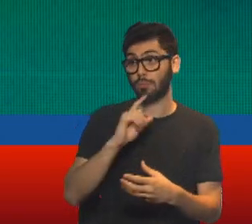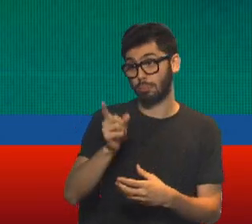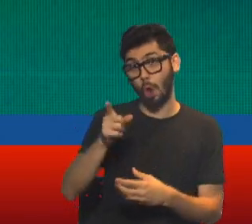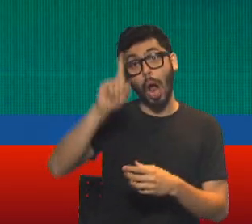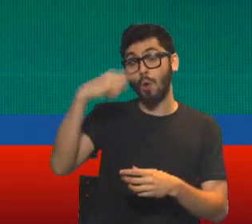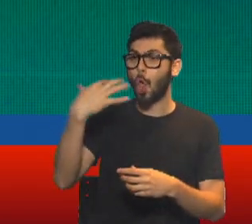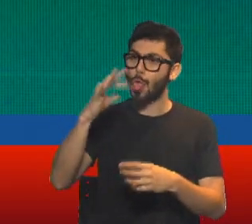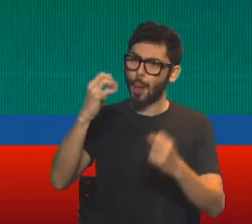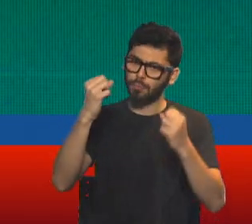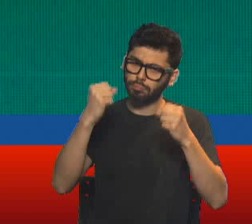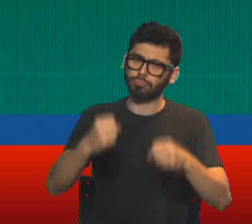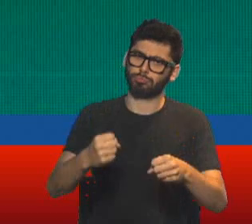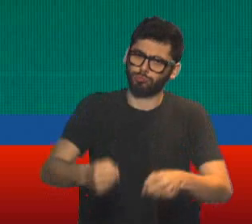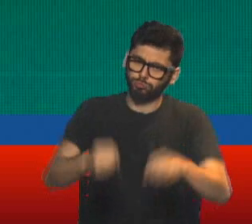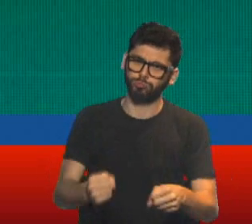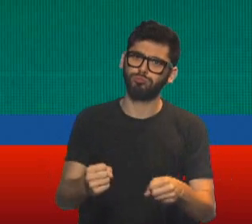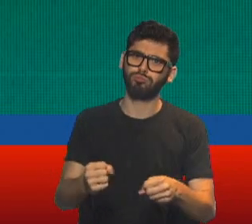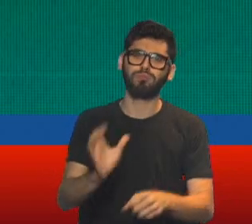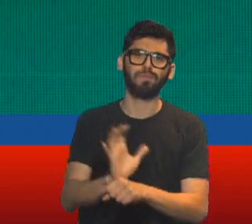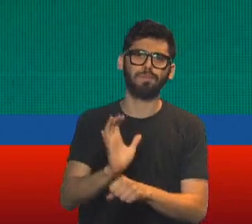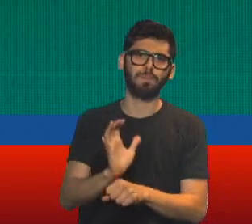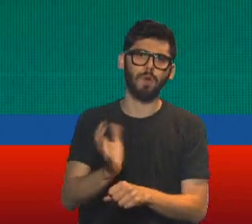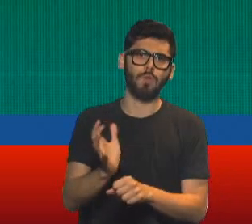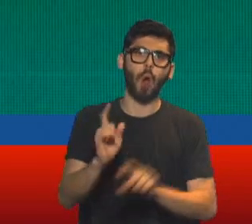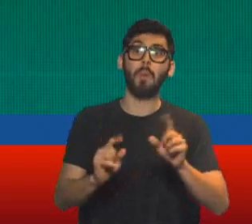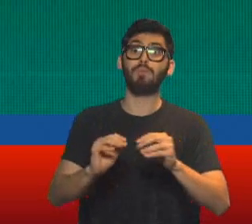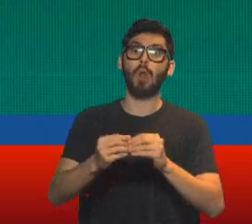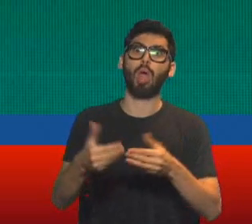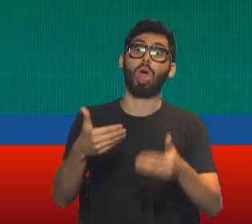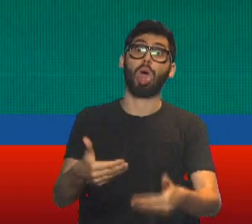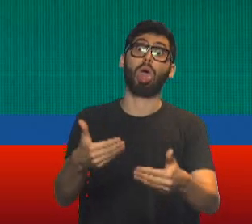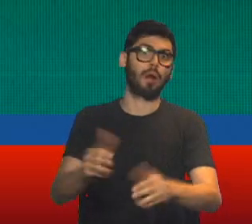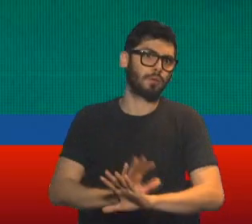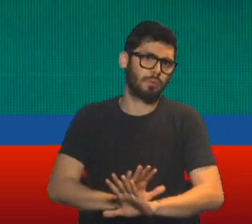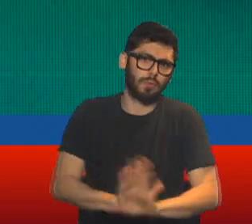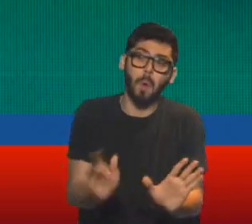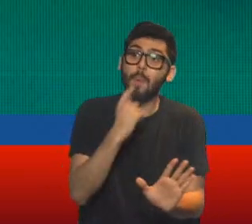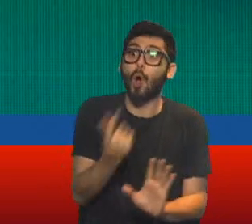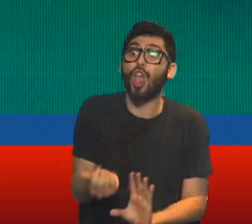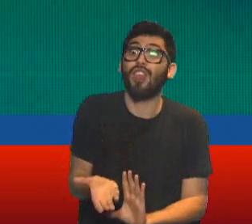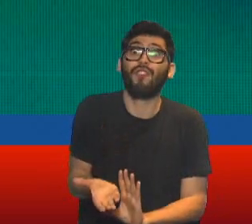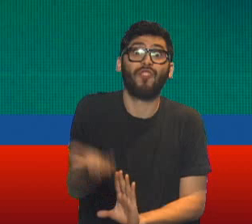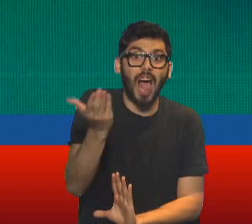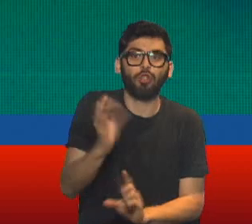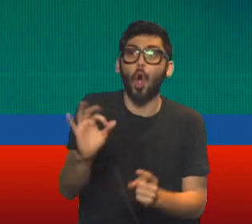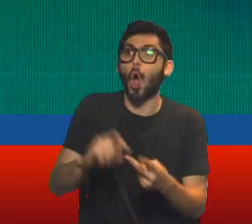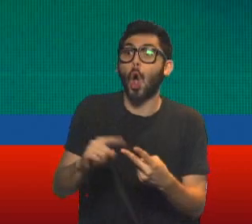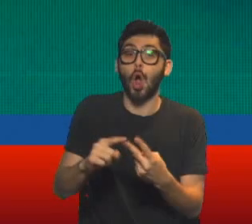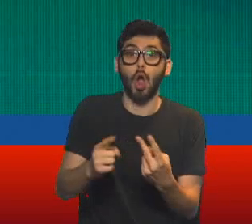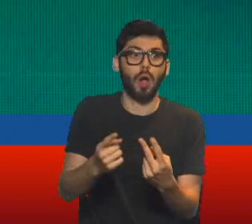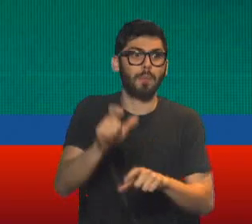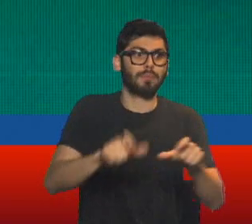políticas y que ataque con mayor claridad a problemas que no pueden seguir dilatándose, como por ejemplo la cuestión inflacionaria o la caída del